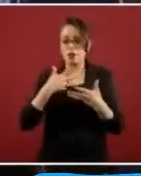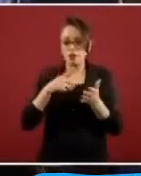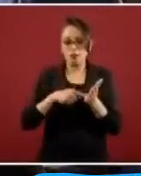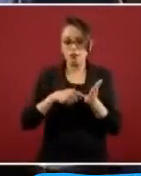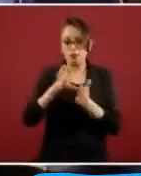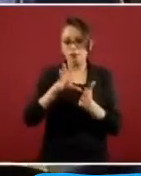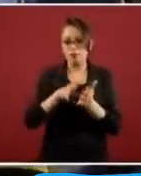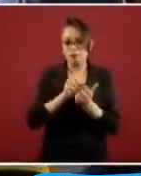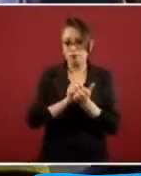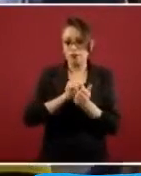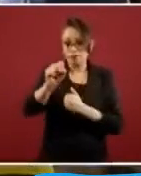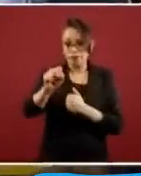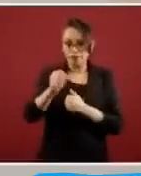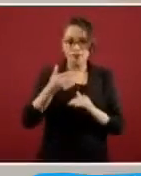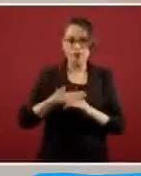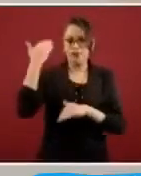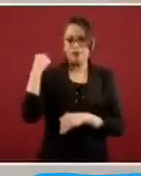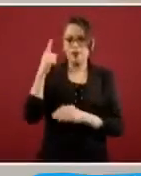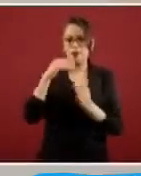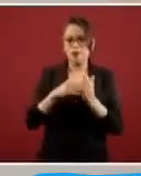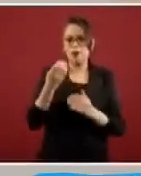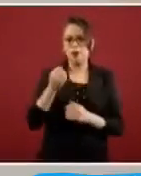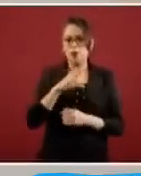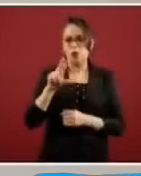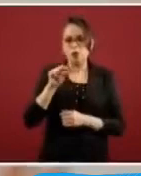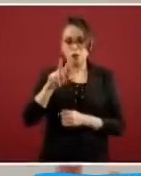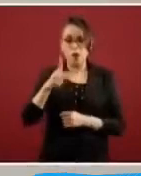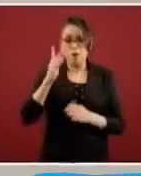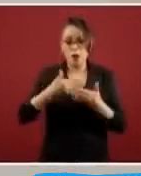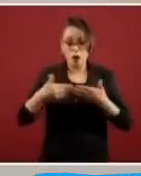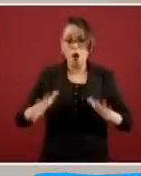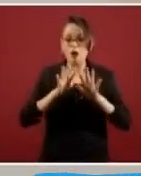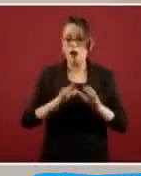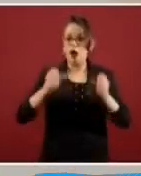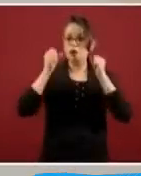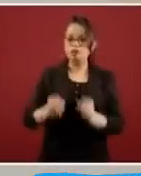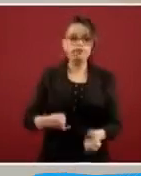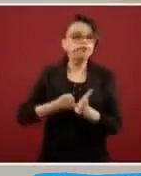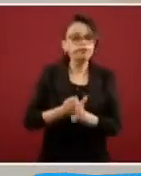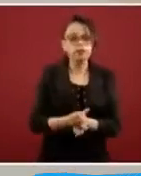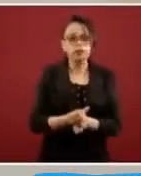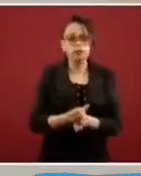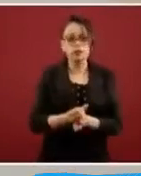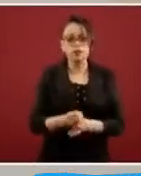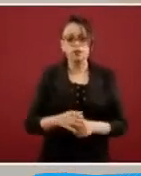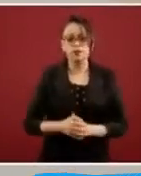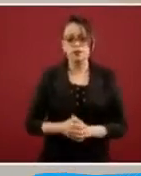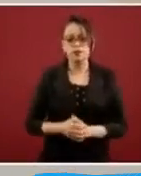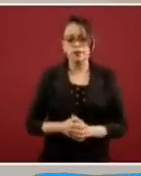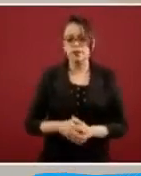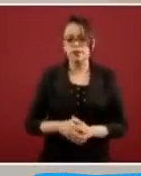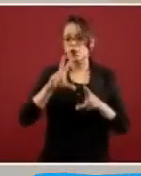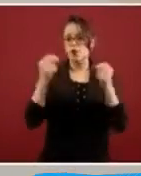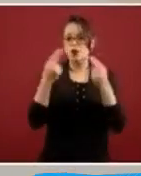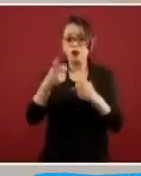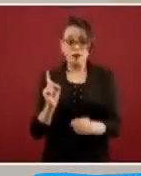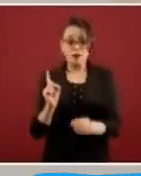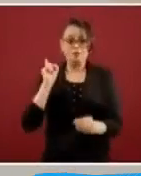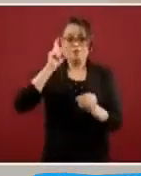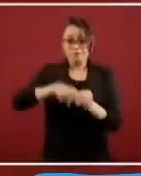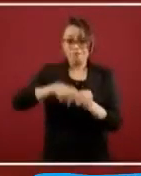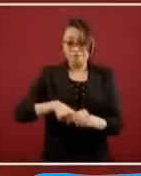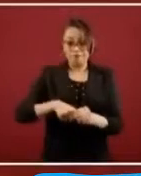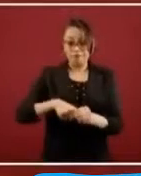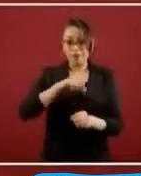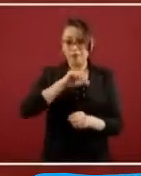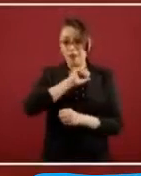desde 1984, pero ahora se vuelve efectivo porque ya no existe un mecanismo que requiera afiliación, como ocurría con el